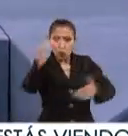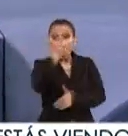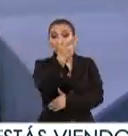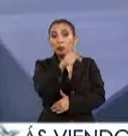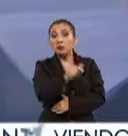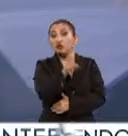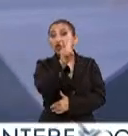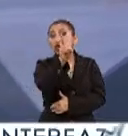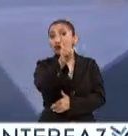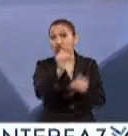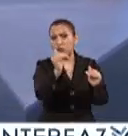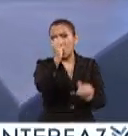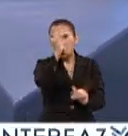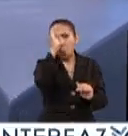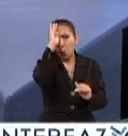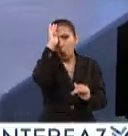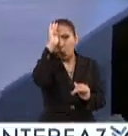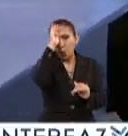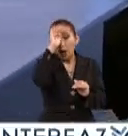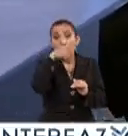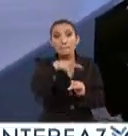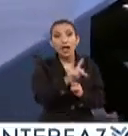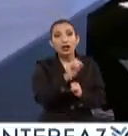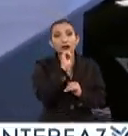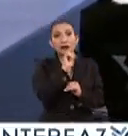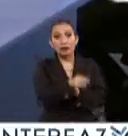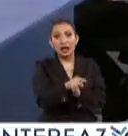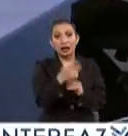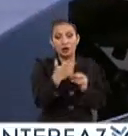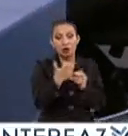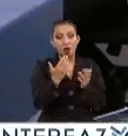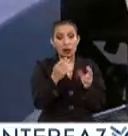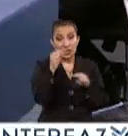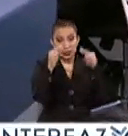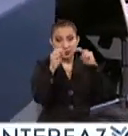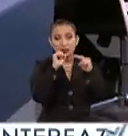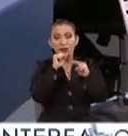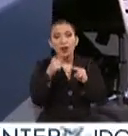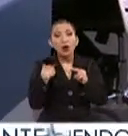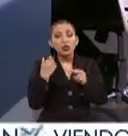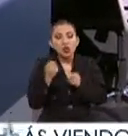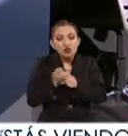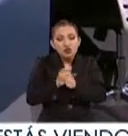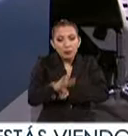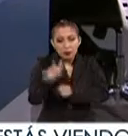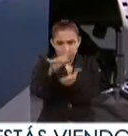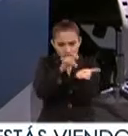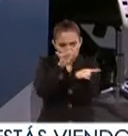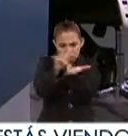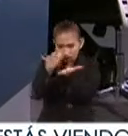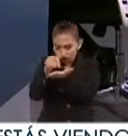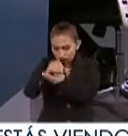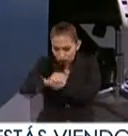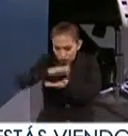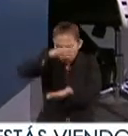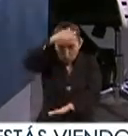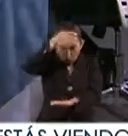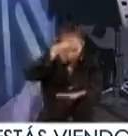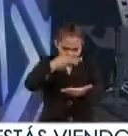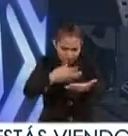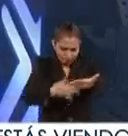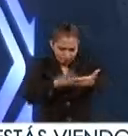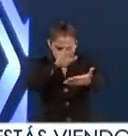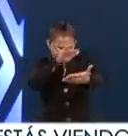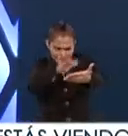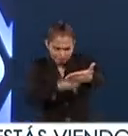de 8.2, pero también no solo es el tamaño, sino la cantidad de datos que tenemos. Esos